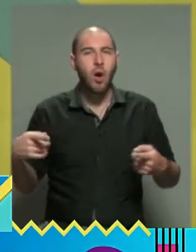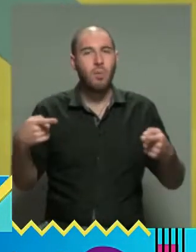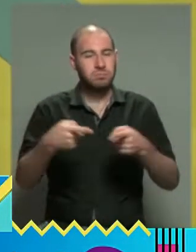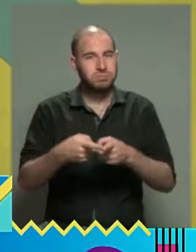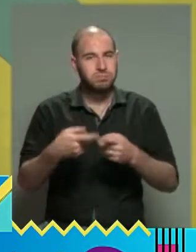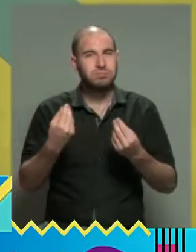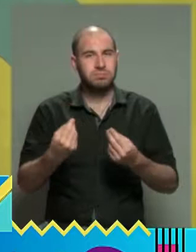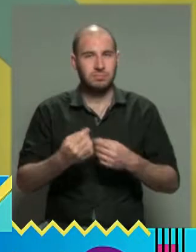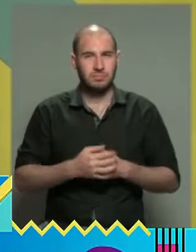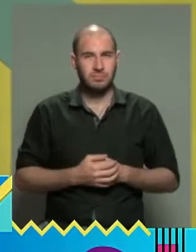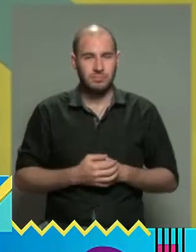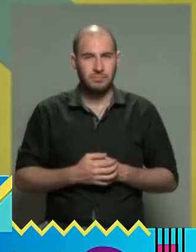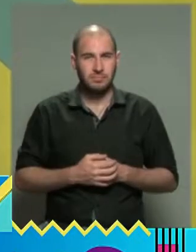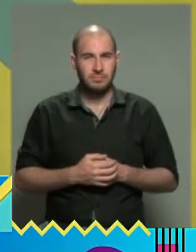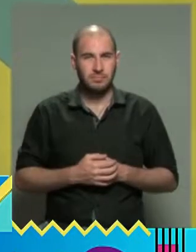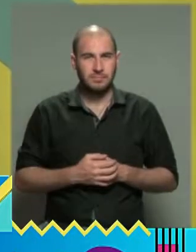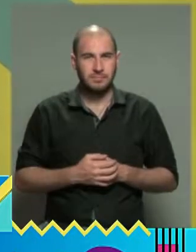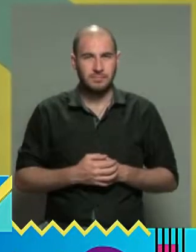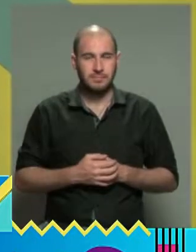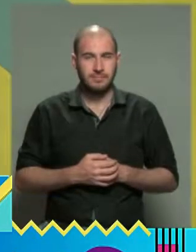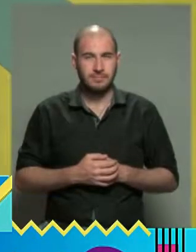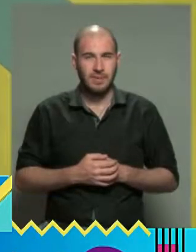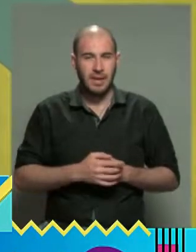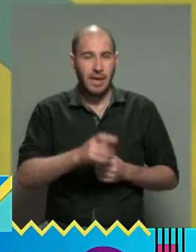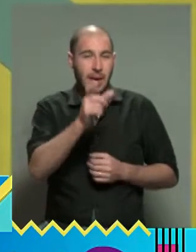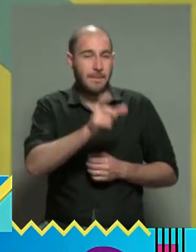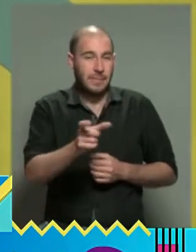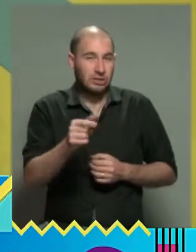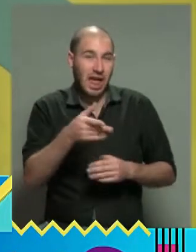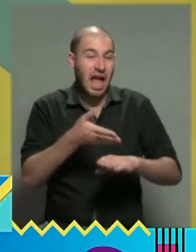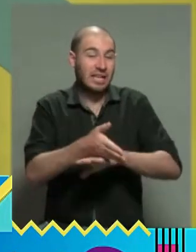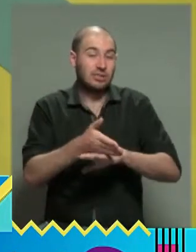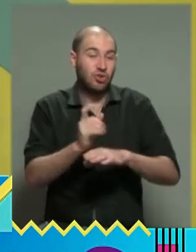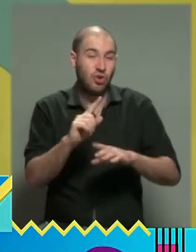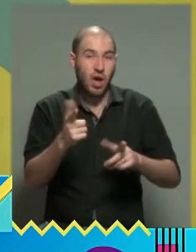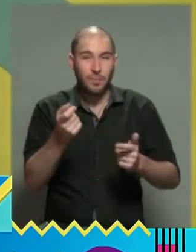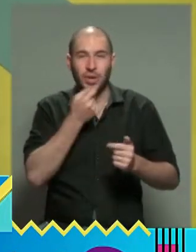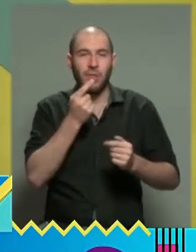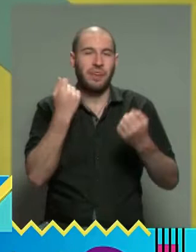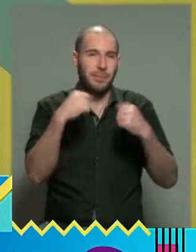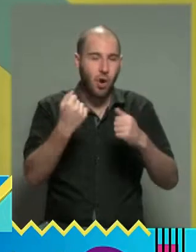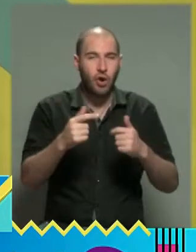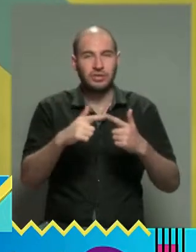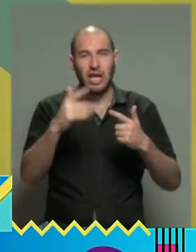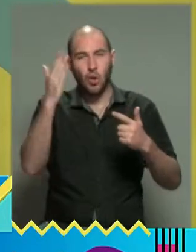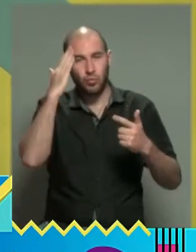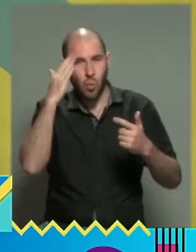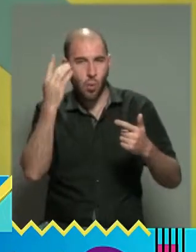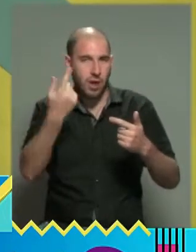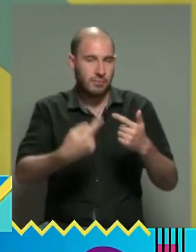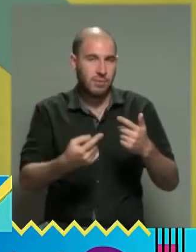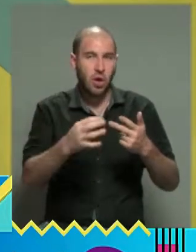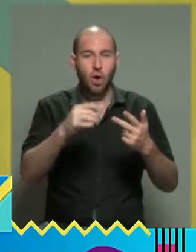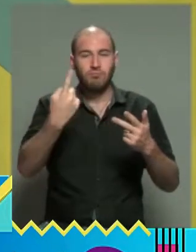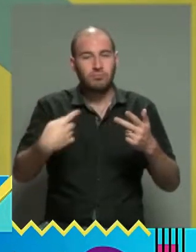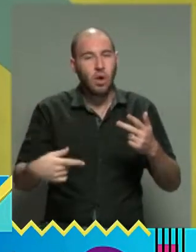de alguna forma que personas que no tienen acceso, por ejemplo, al deporte, a la cultura o a